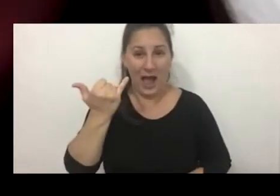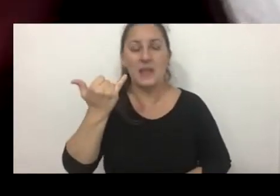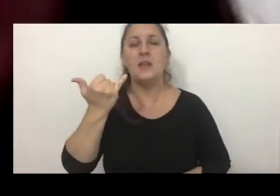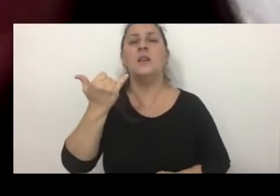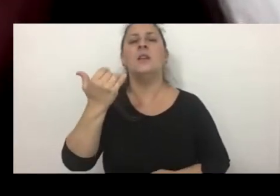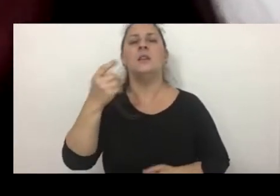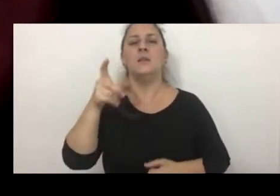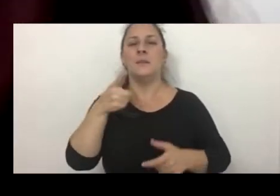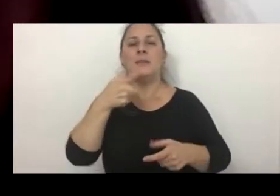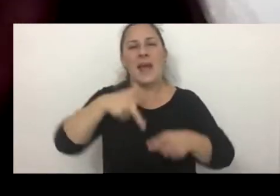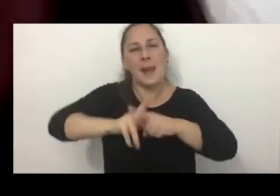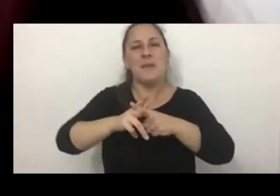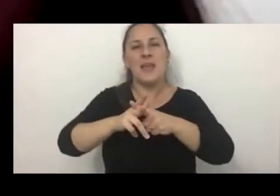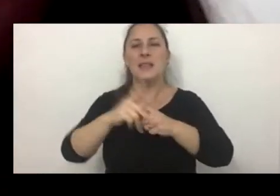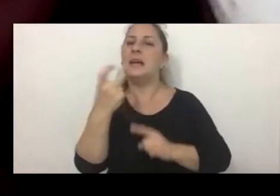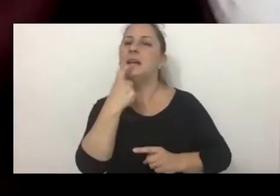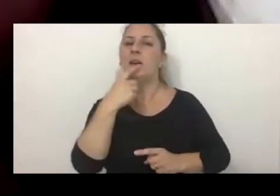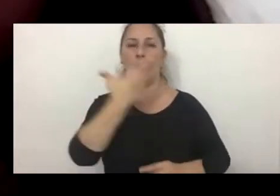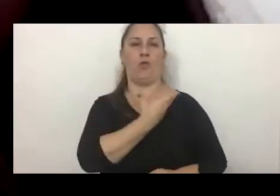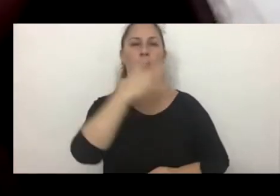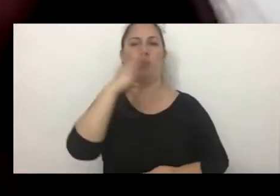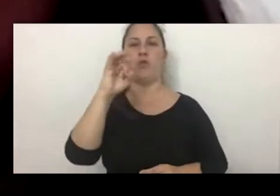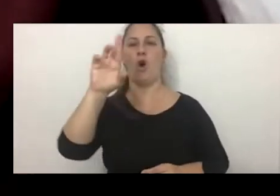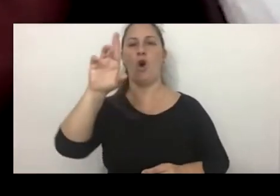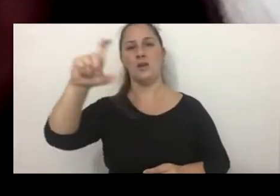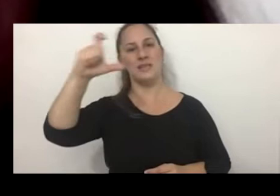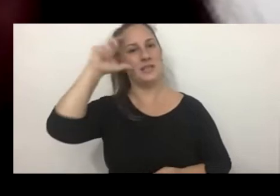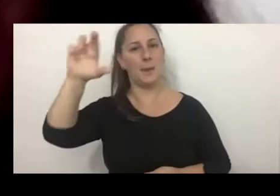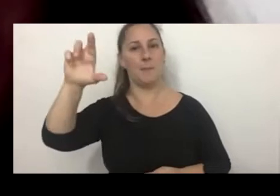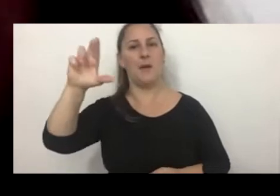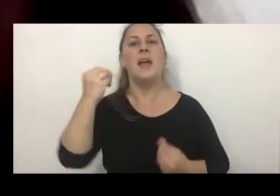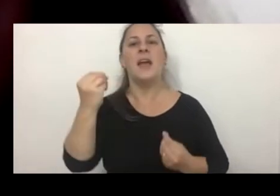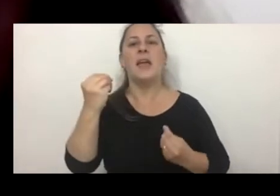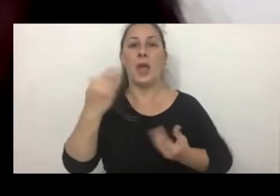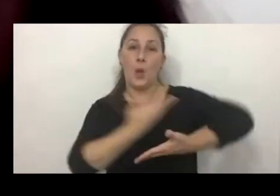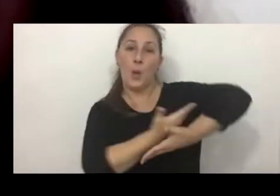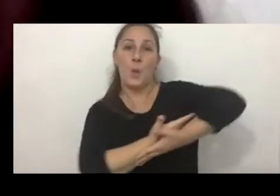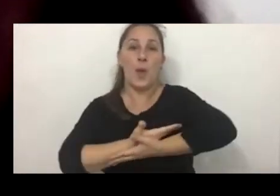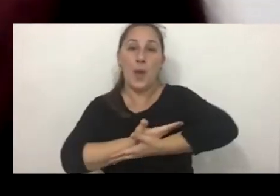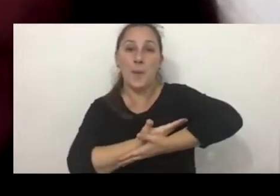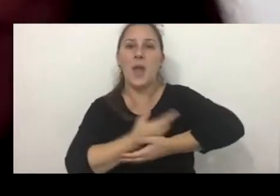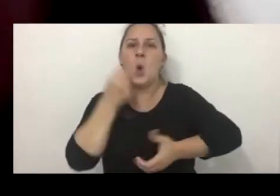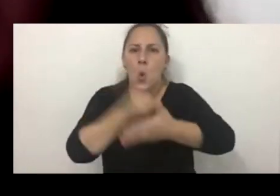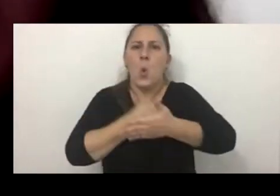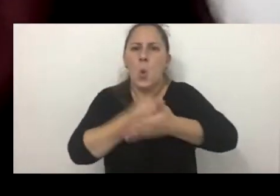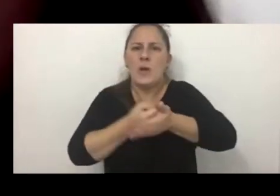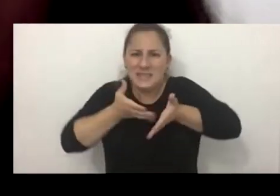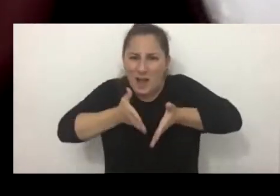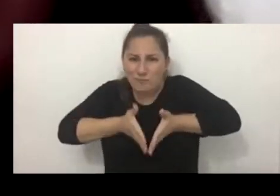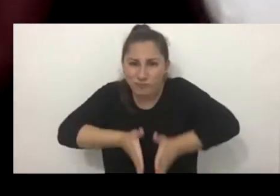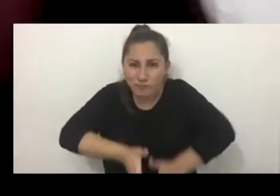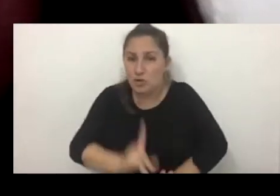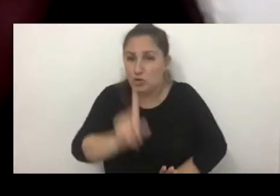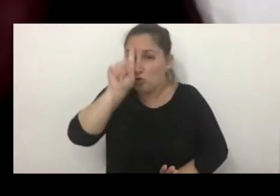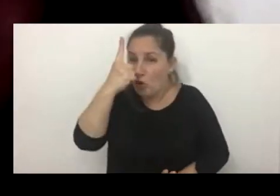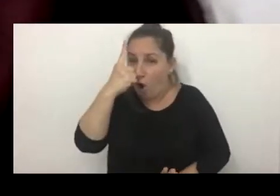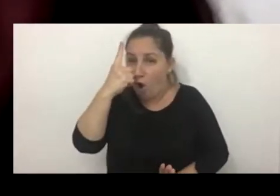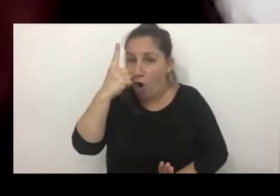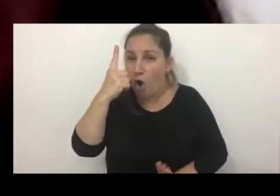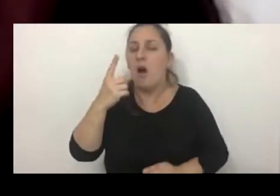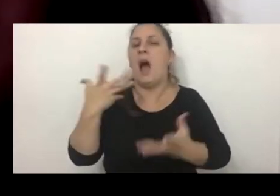que se empiezan a necesitar a la hora de asistir un nacimiento, por el solo hecho de cambiar la posición de la mujer